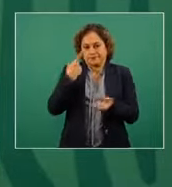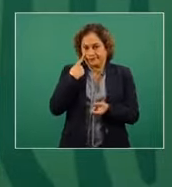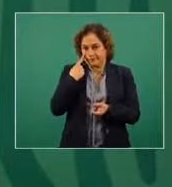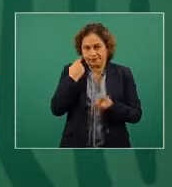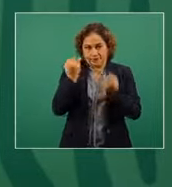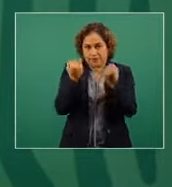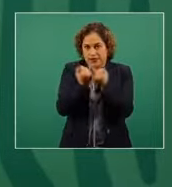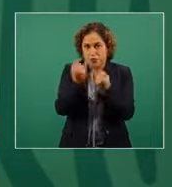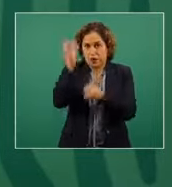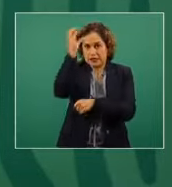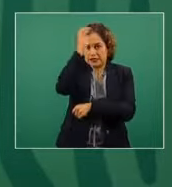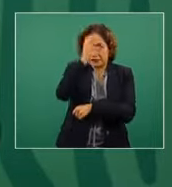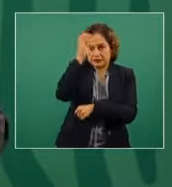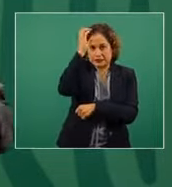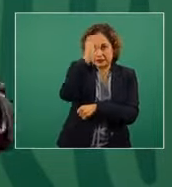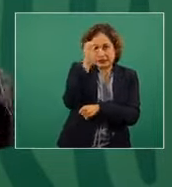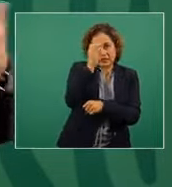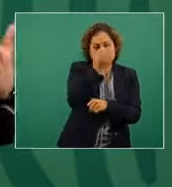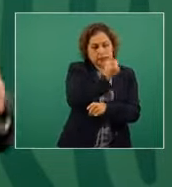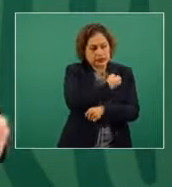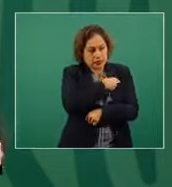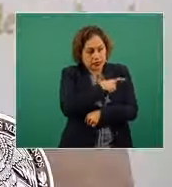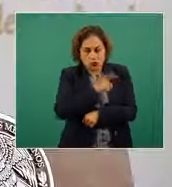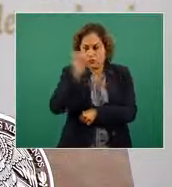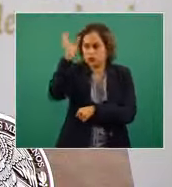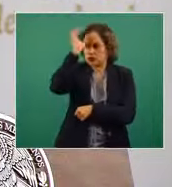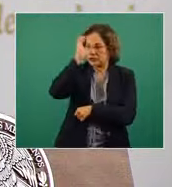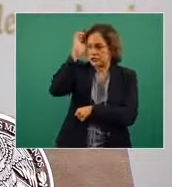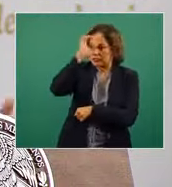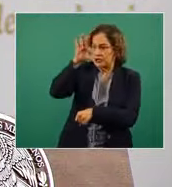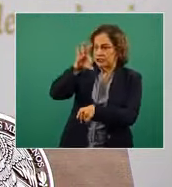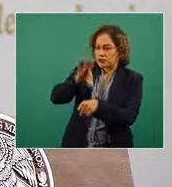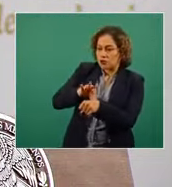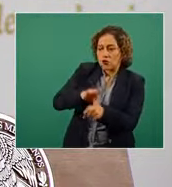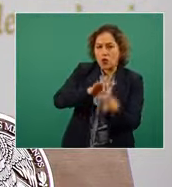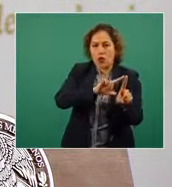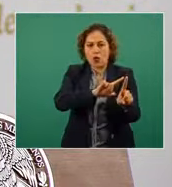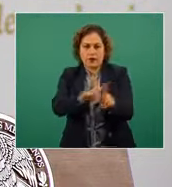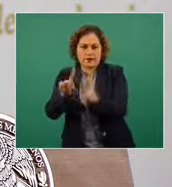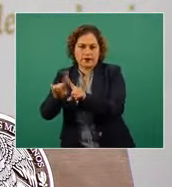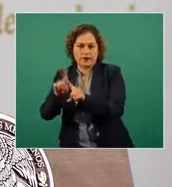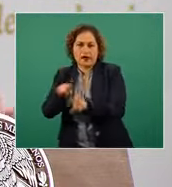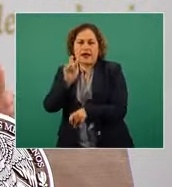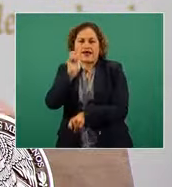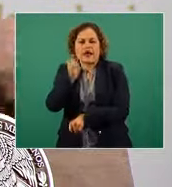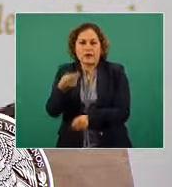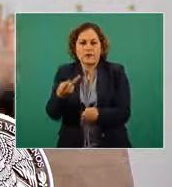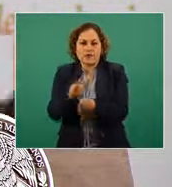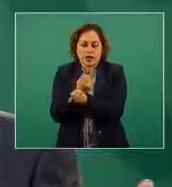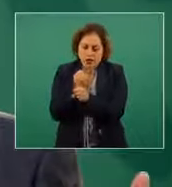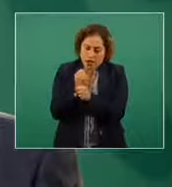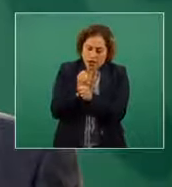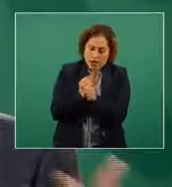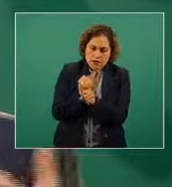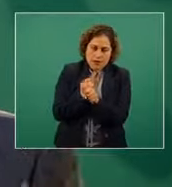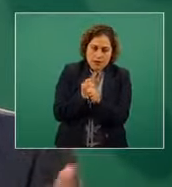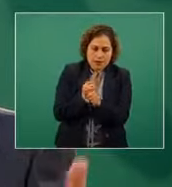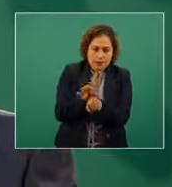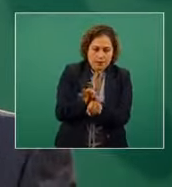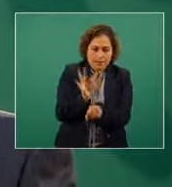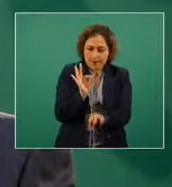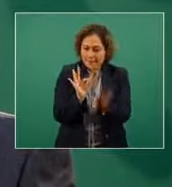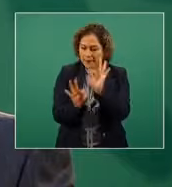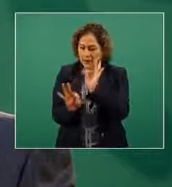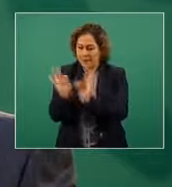ciencias médicas y en general en las ciencias, el conocimiento es cambiante, la evidencia científica se va desarrollando con